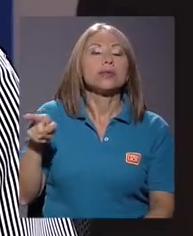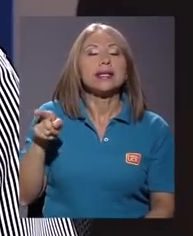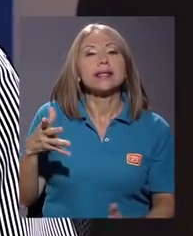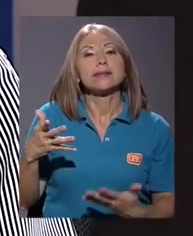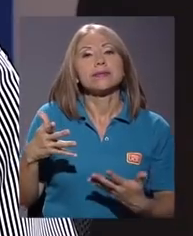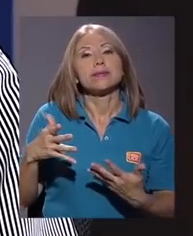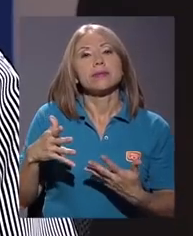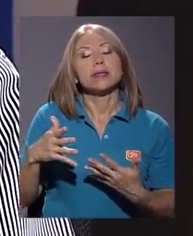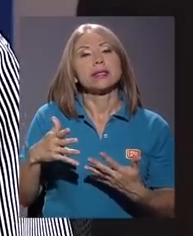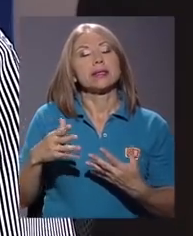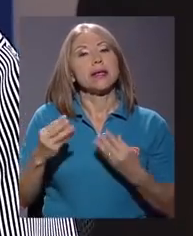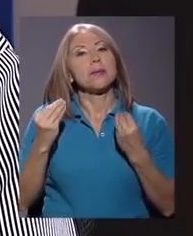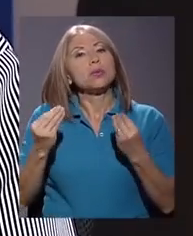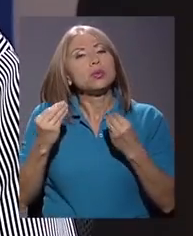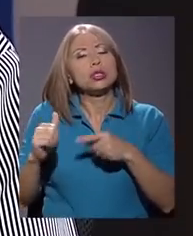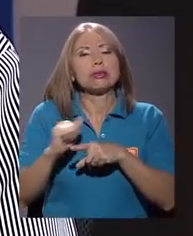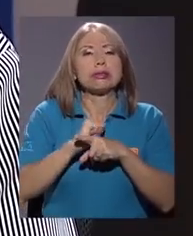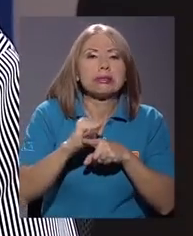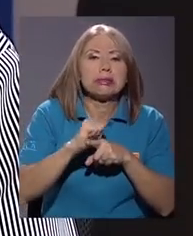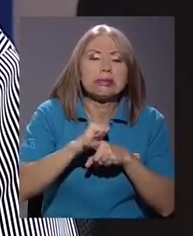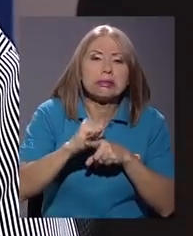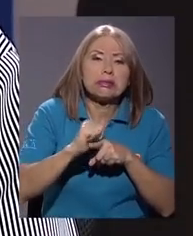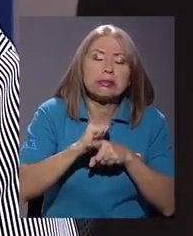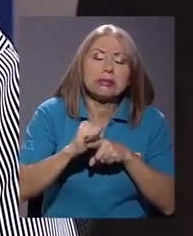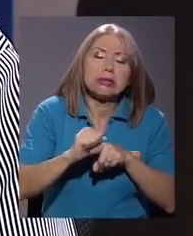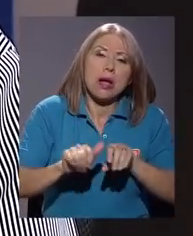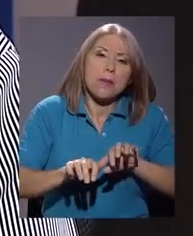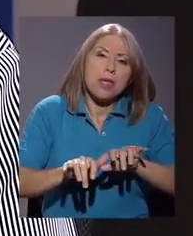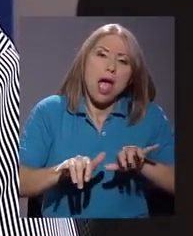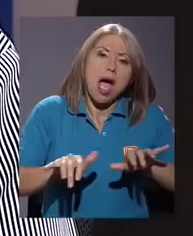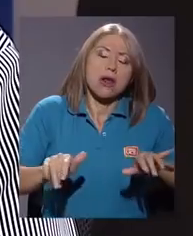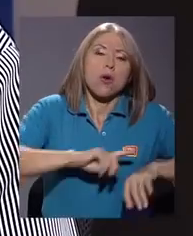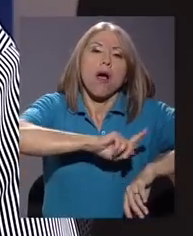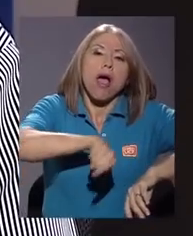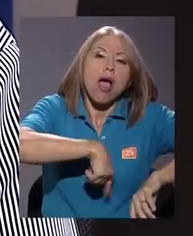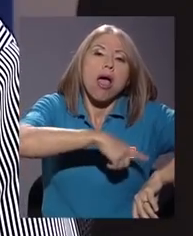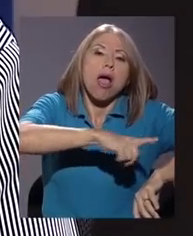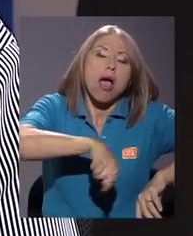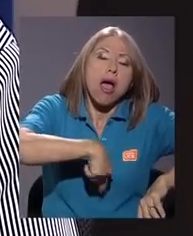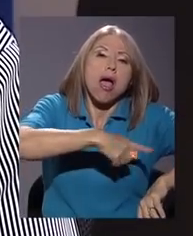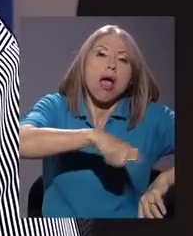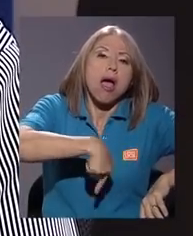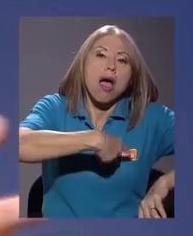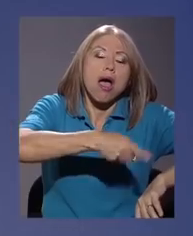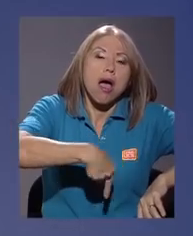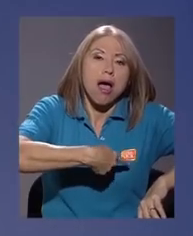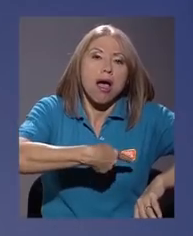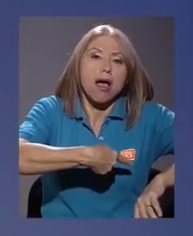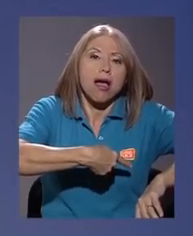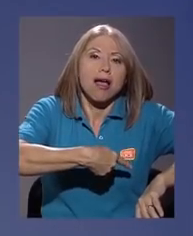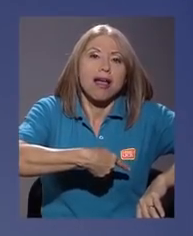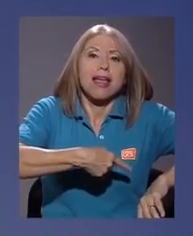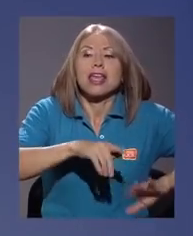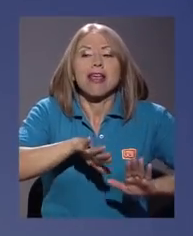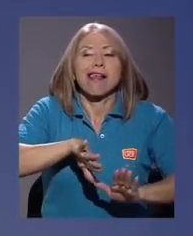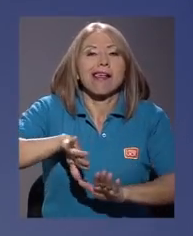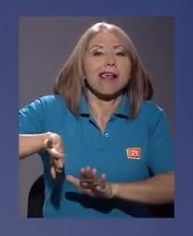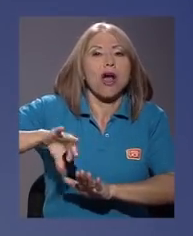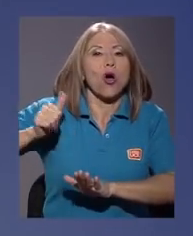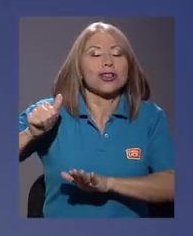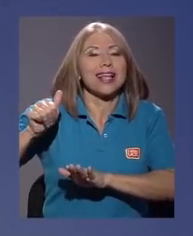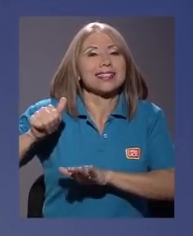más horas a la práctica del piano que a otras actividades típicas para alguien de 14 o 16